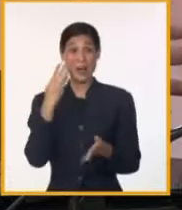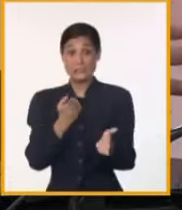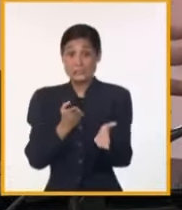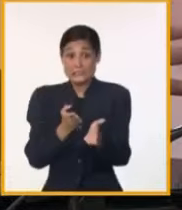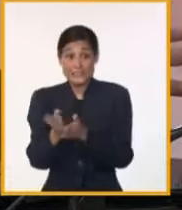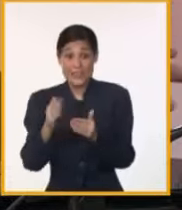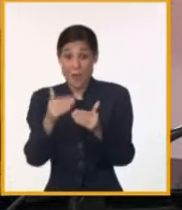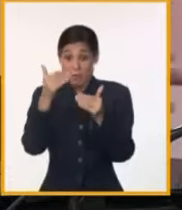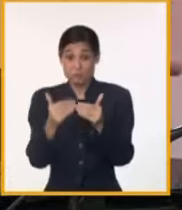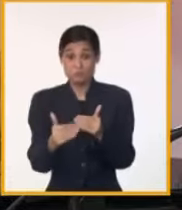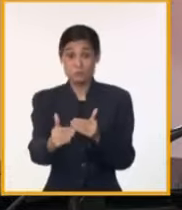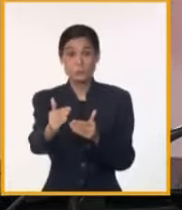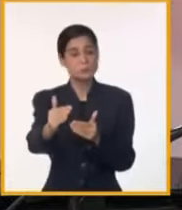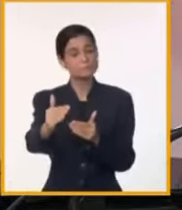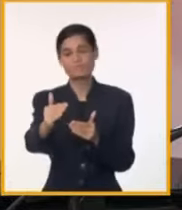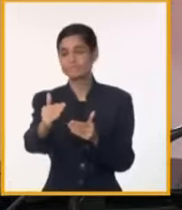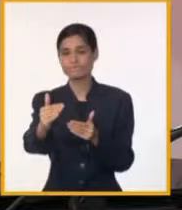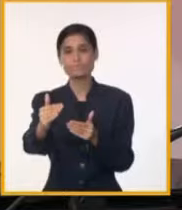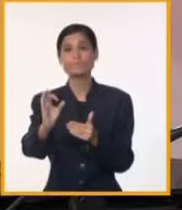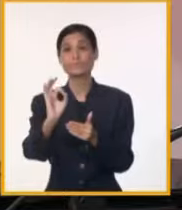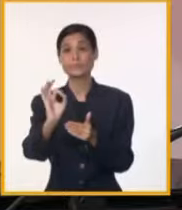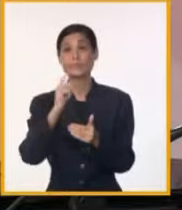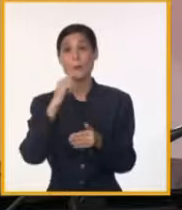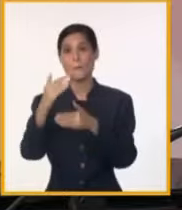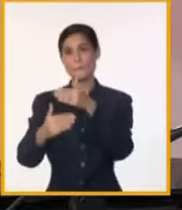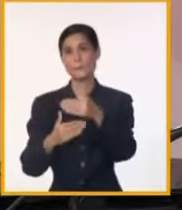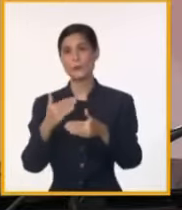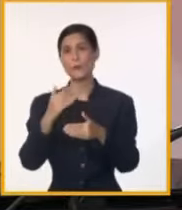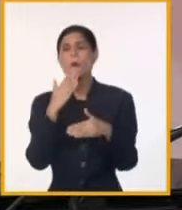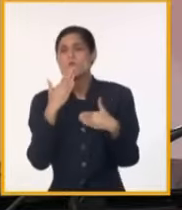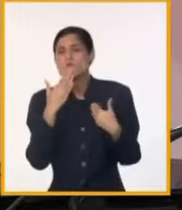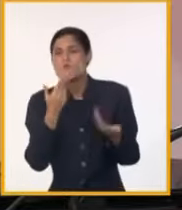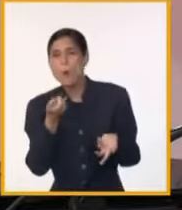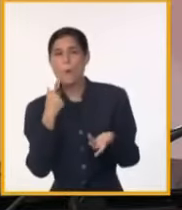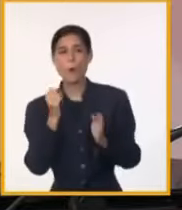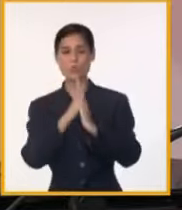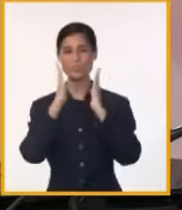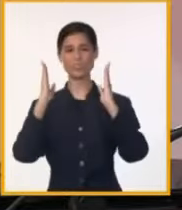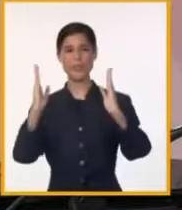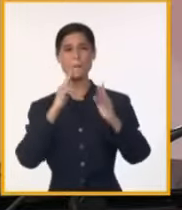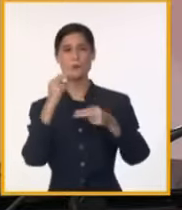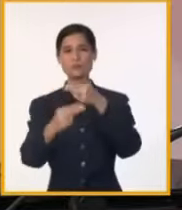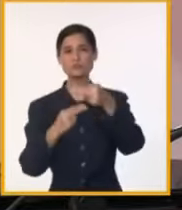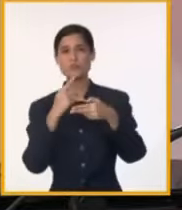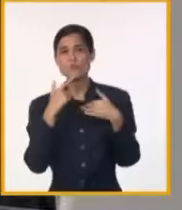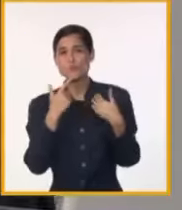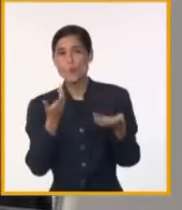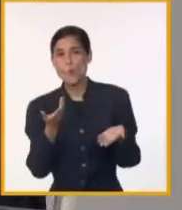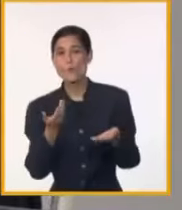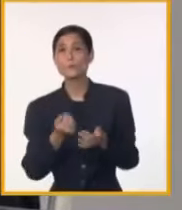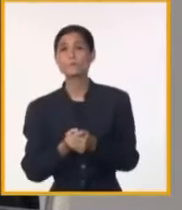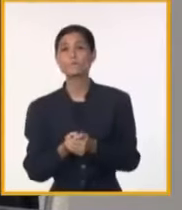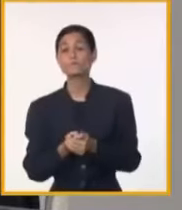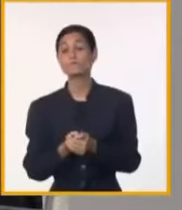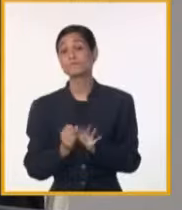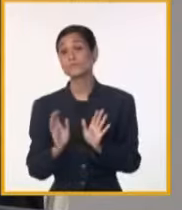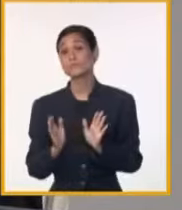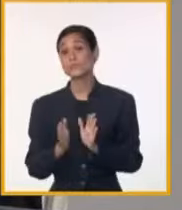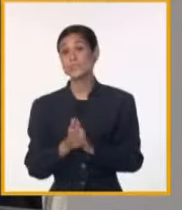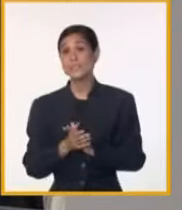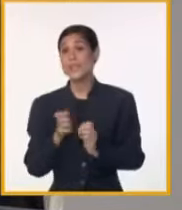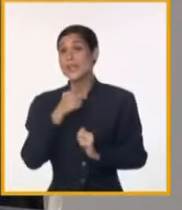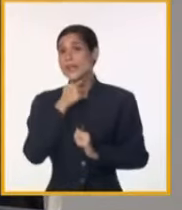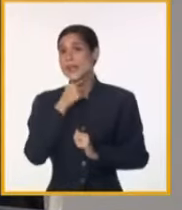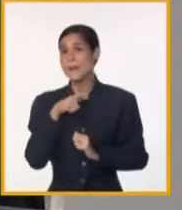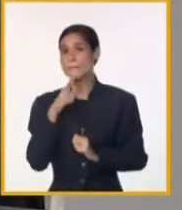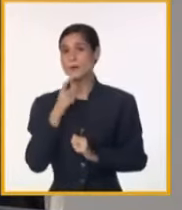tanto y tantos Muertos Cómo valorar lo que ha estado ocurriendo en todo este tiempo sí efectivamente eh aquel